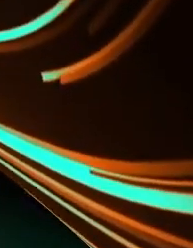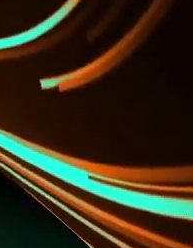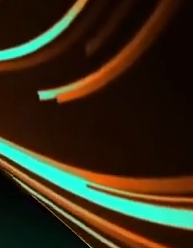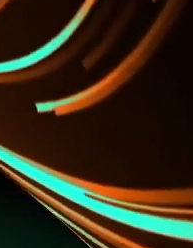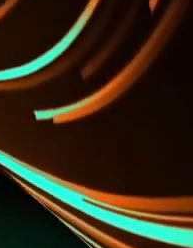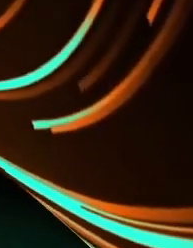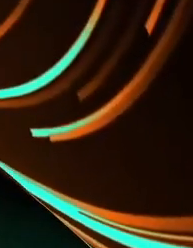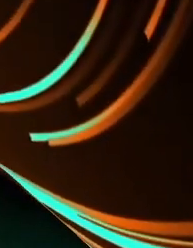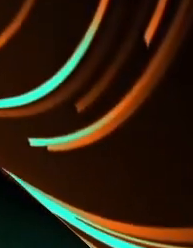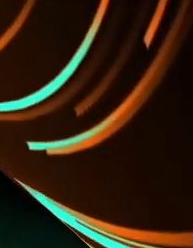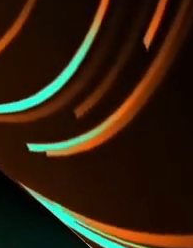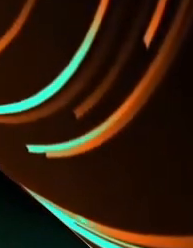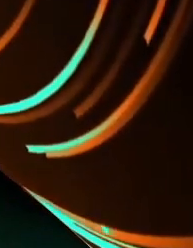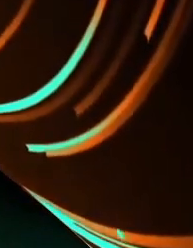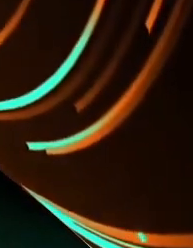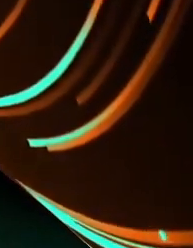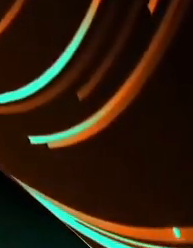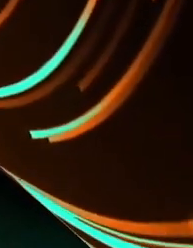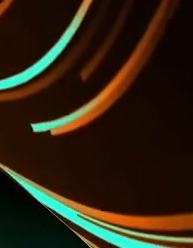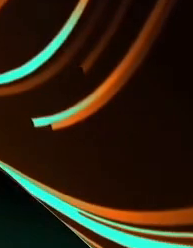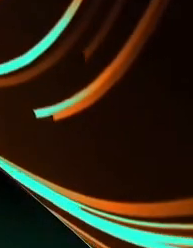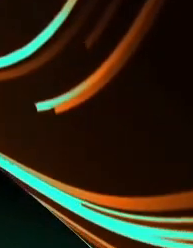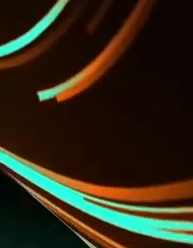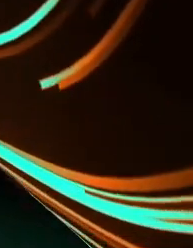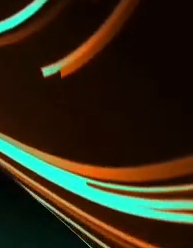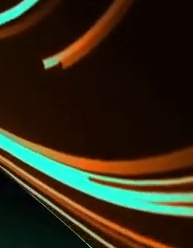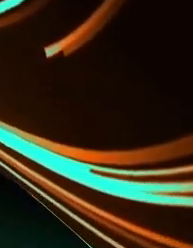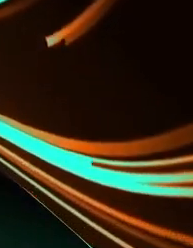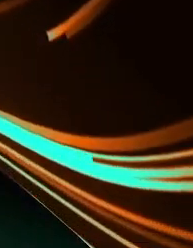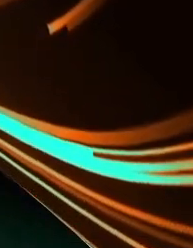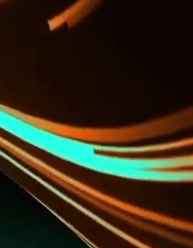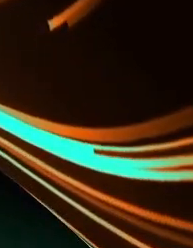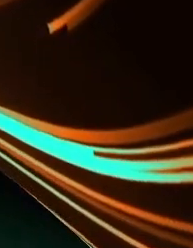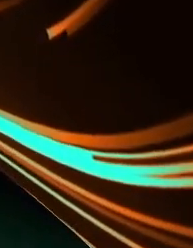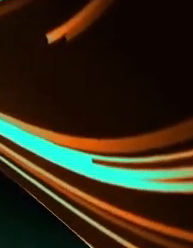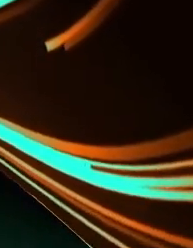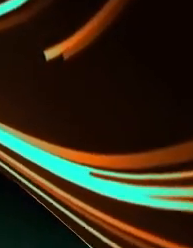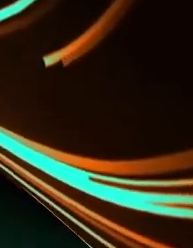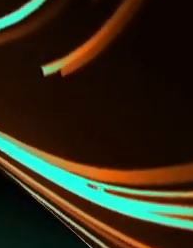porque hoy día por sí solo una desaladora, como digo, puede ser caro.